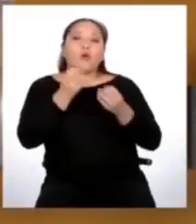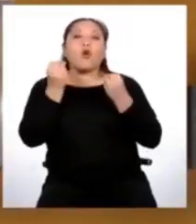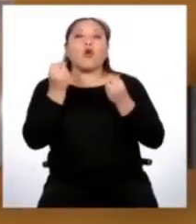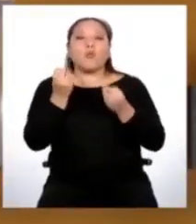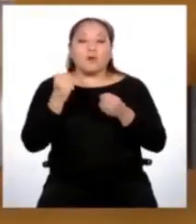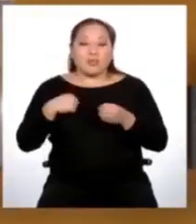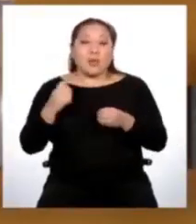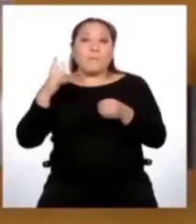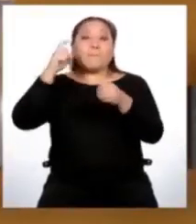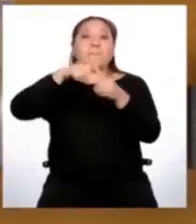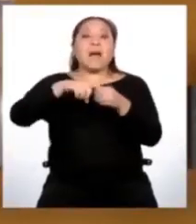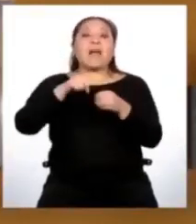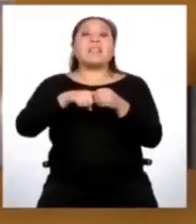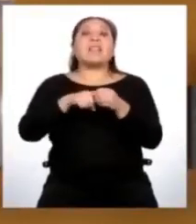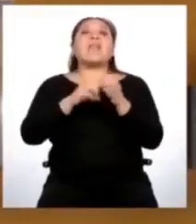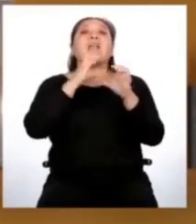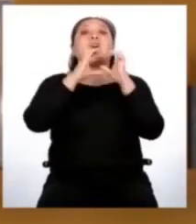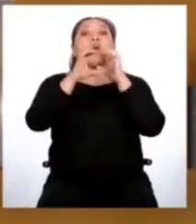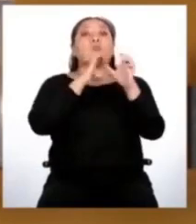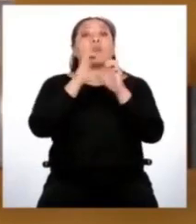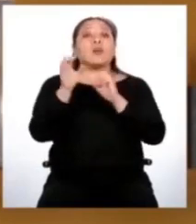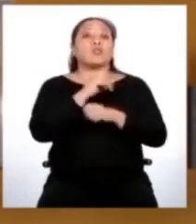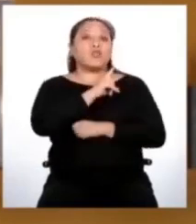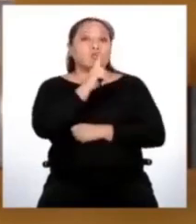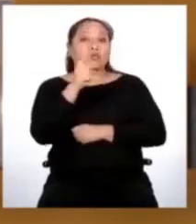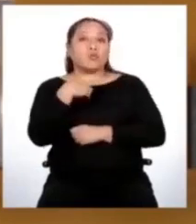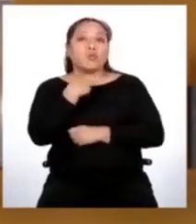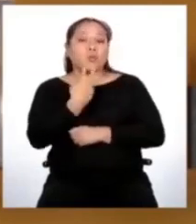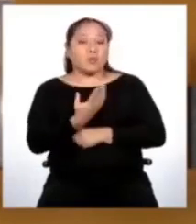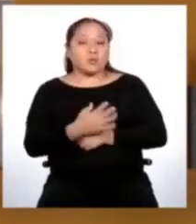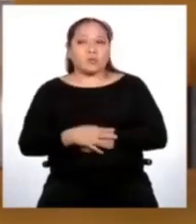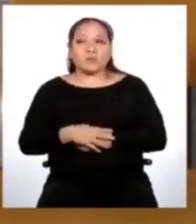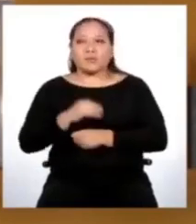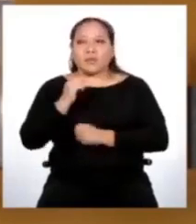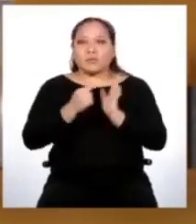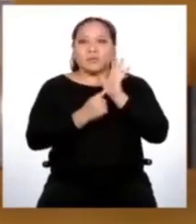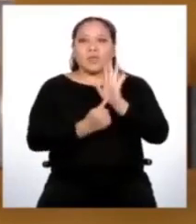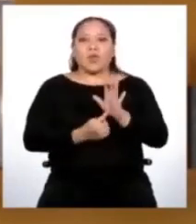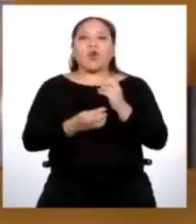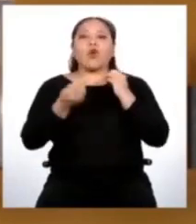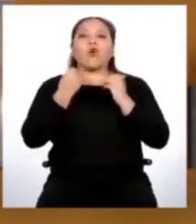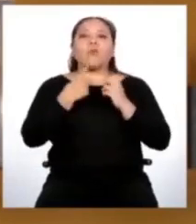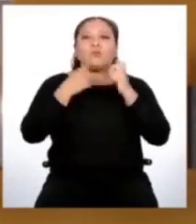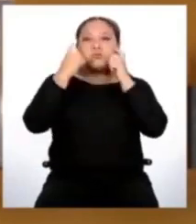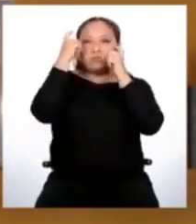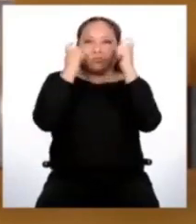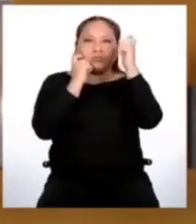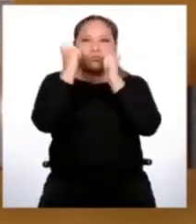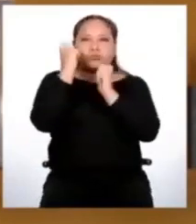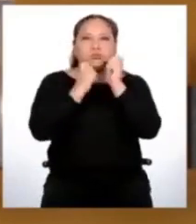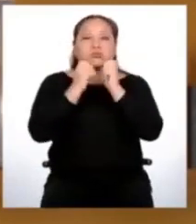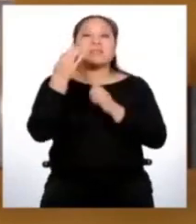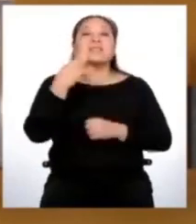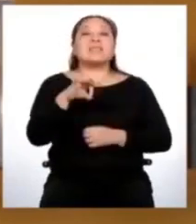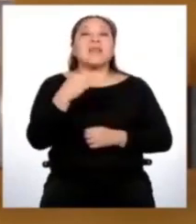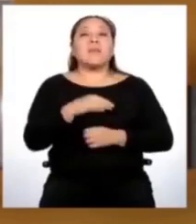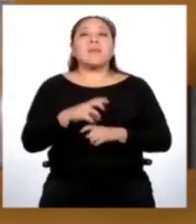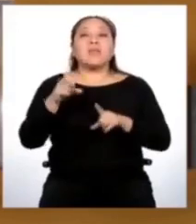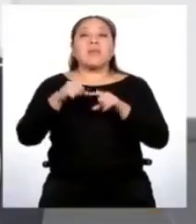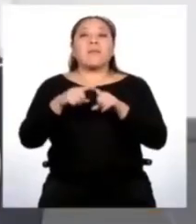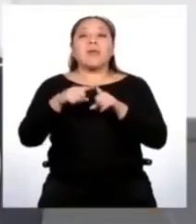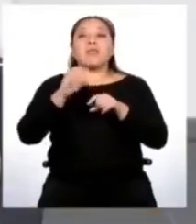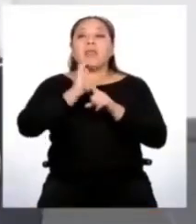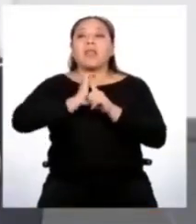forman parte de la comunicación no verbal. Aquí hay algo que notar. La interpretación de estos gestos se hace siempre de acuerdo con la